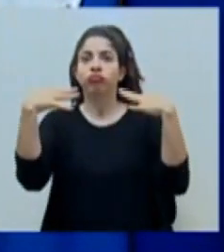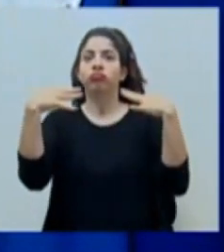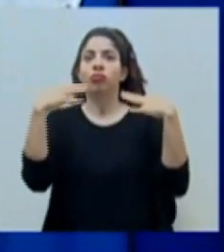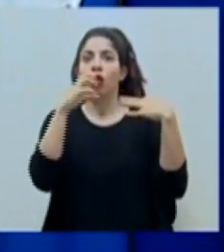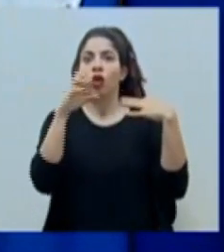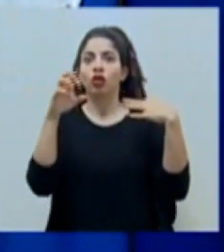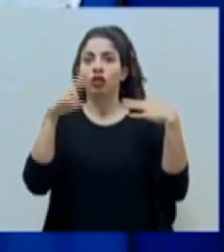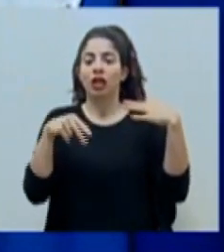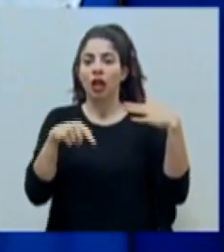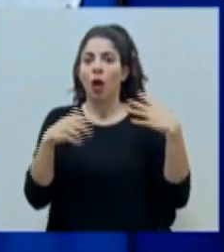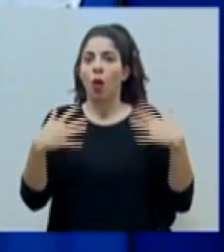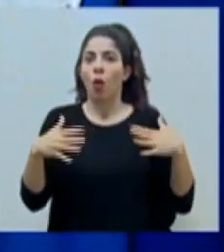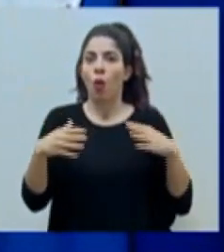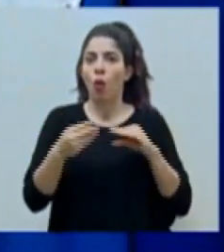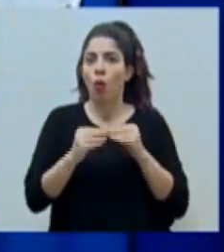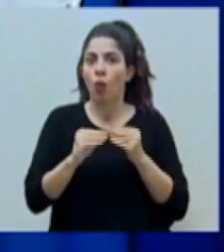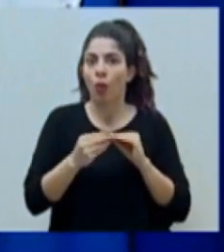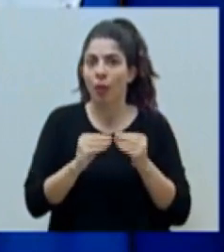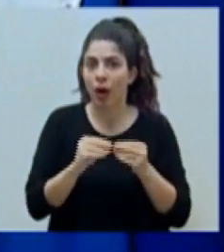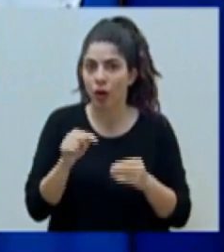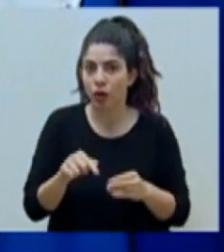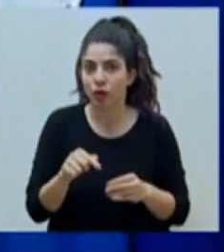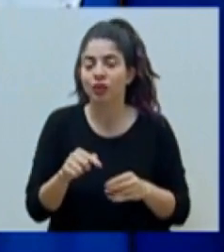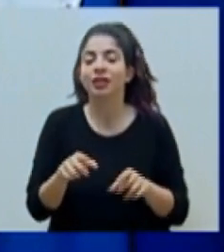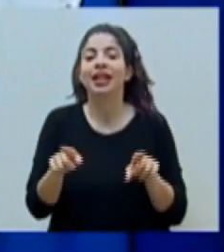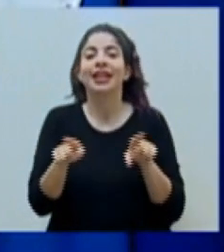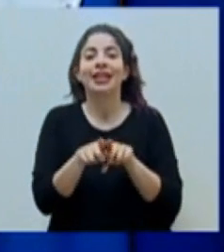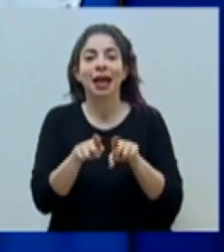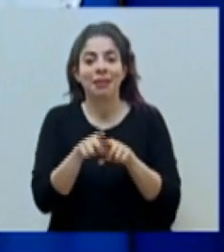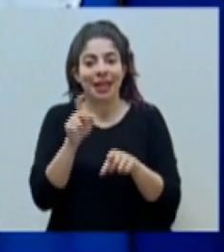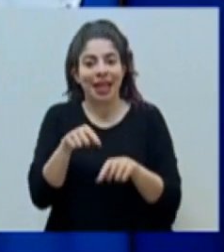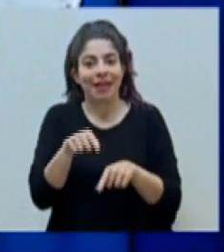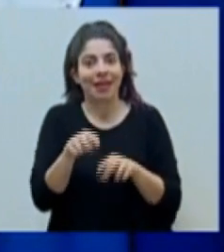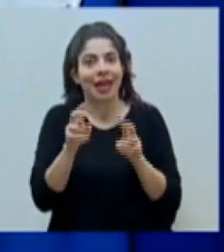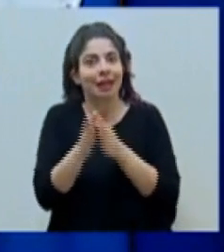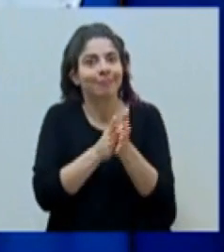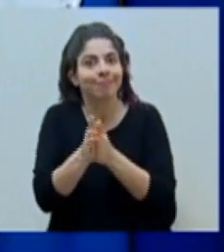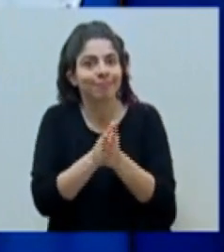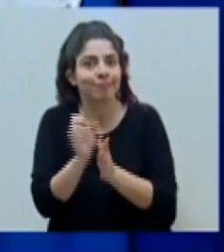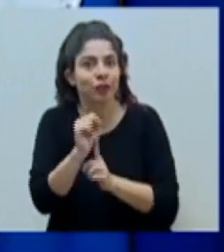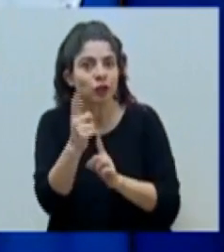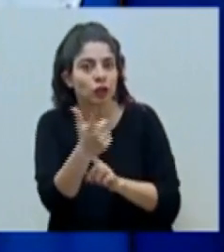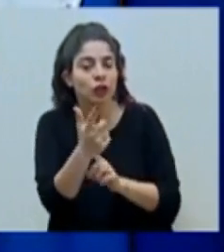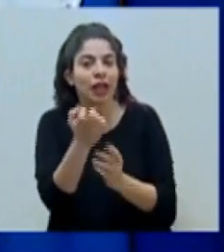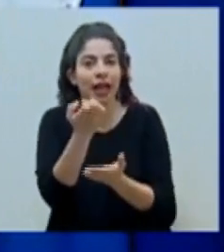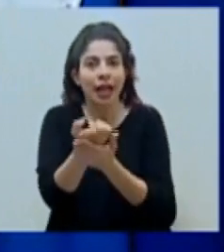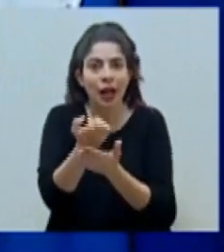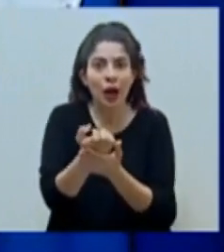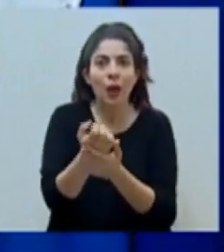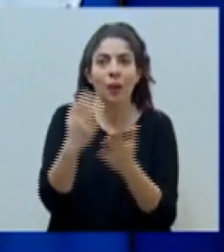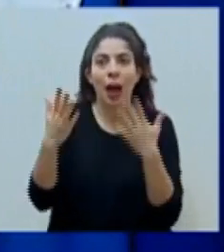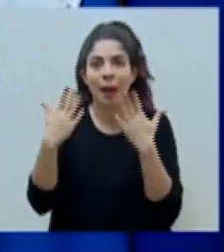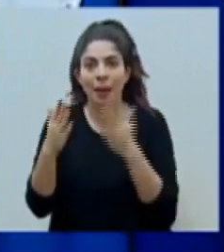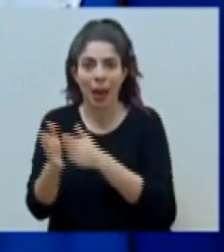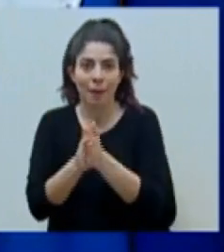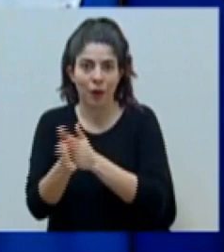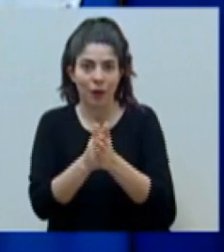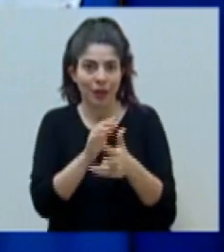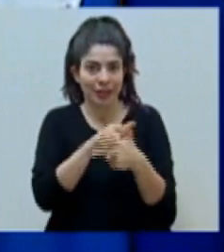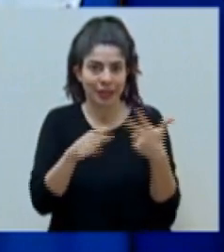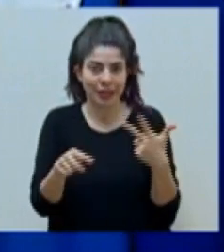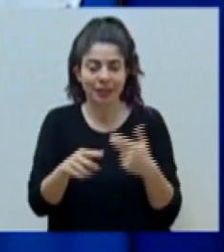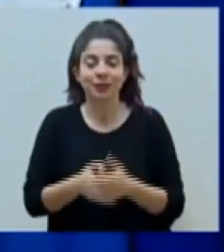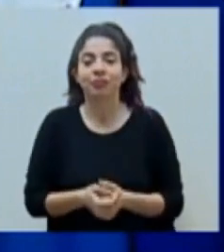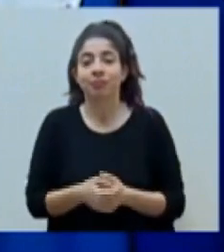Rica por estos indicadores y que también tenemos que sacarle un provecho social, económico y ambiental.